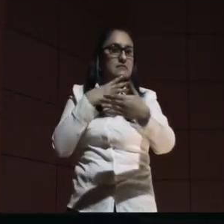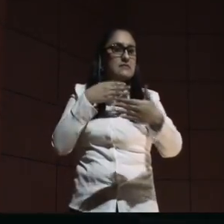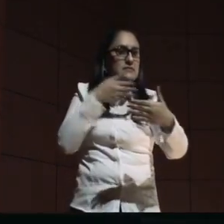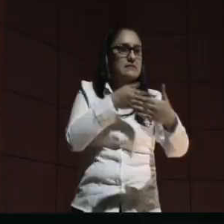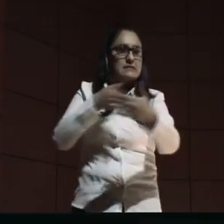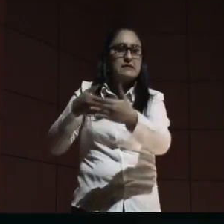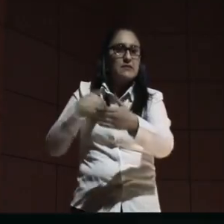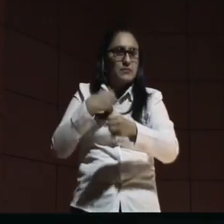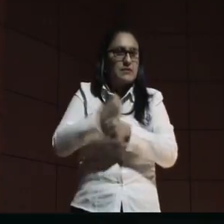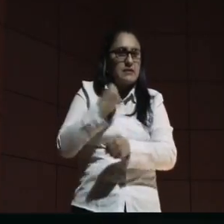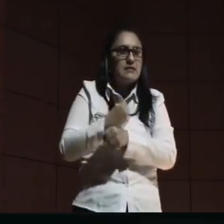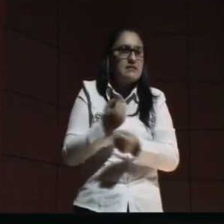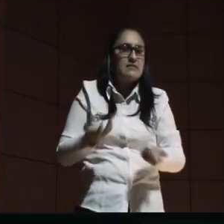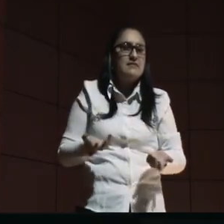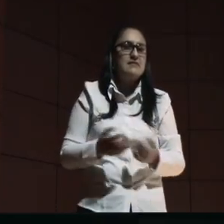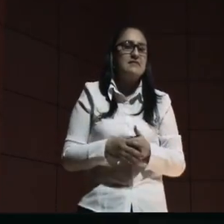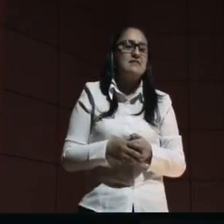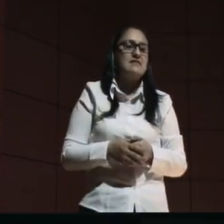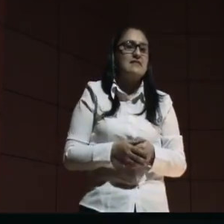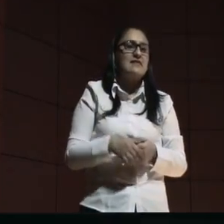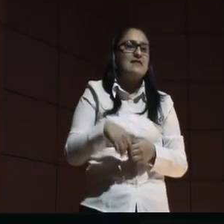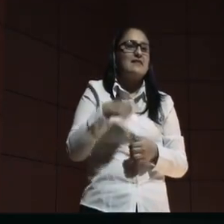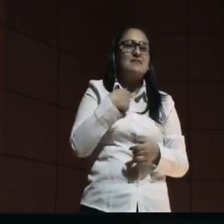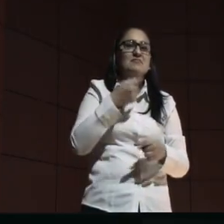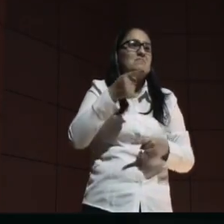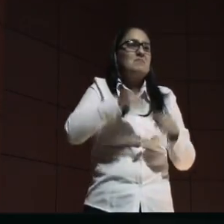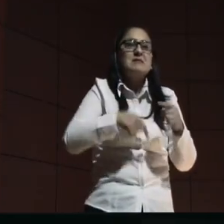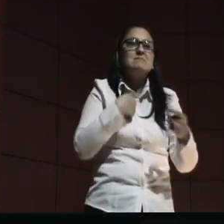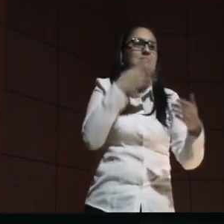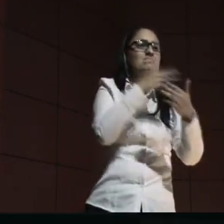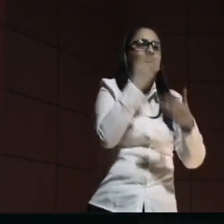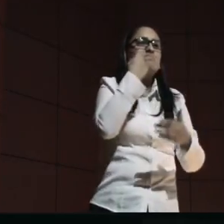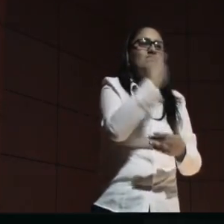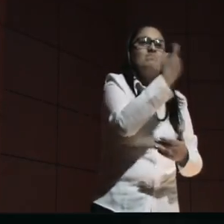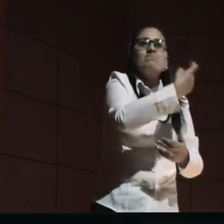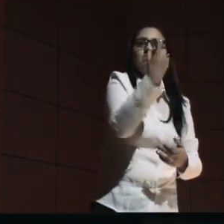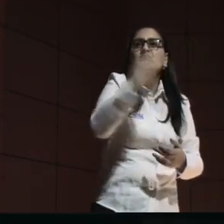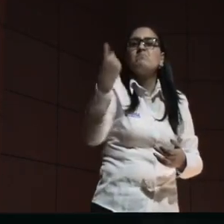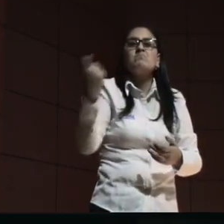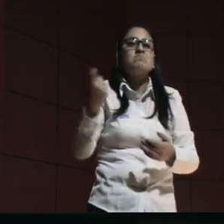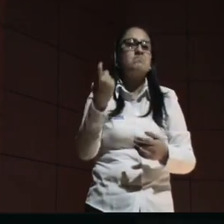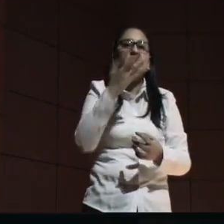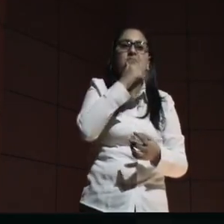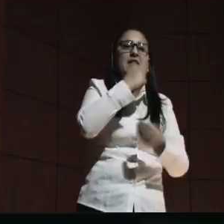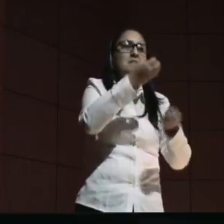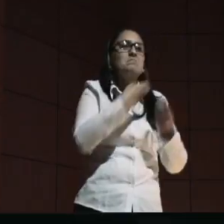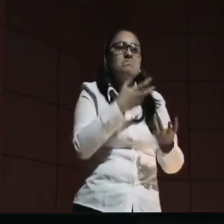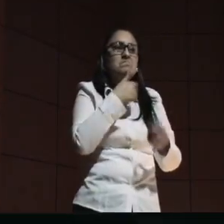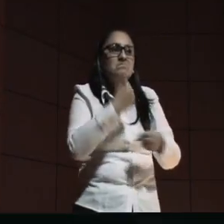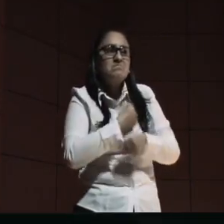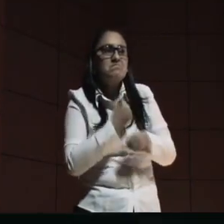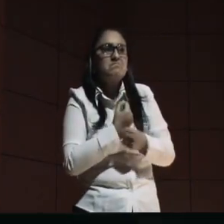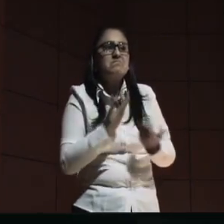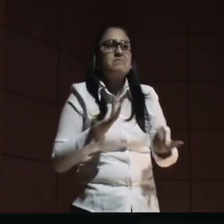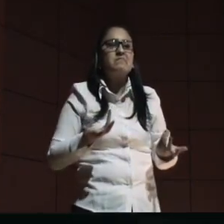para la inclusión laboral. Al ver que no encontraba condiciones